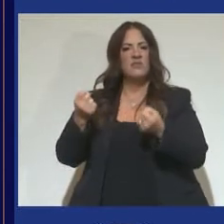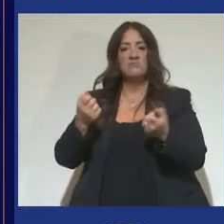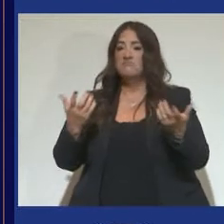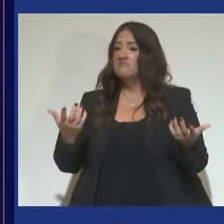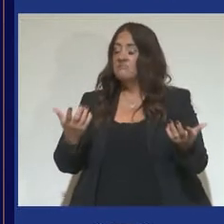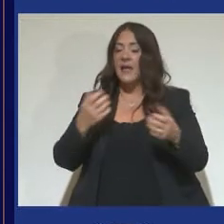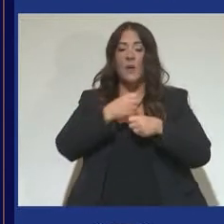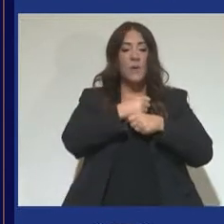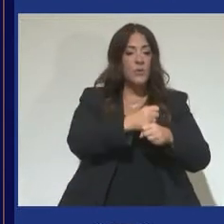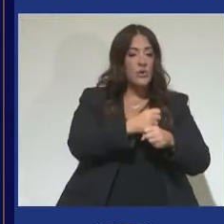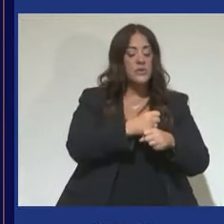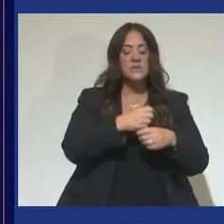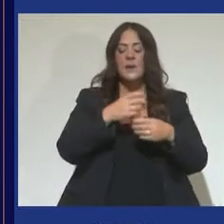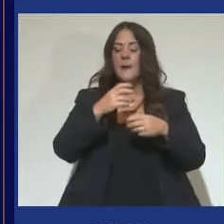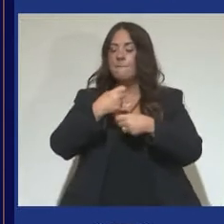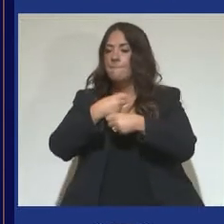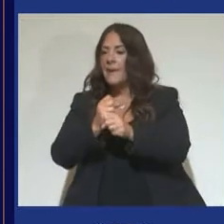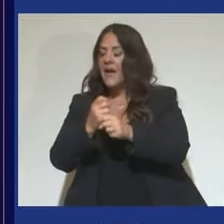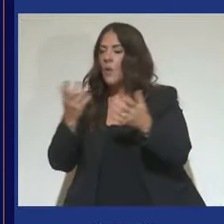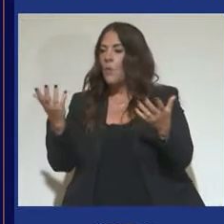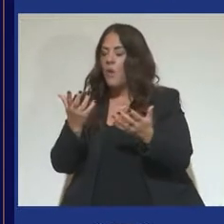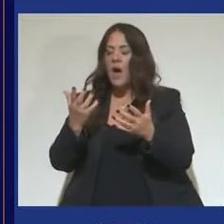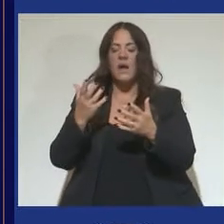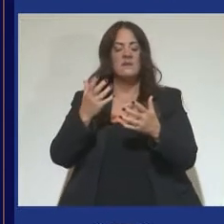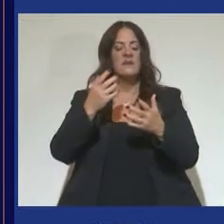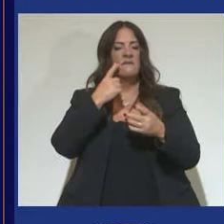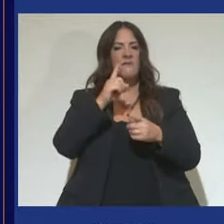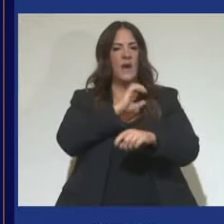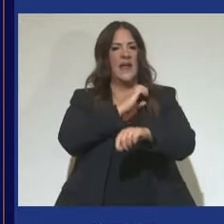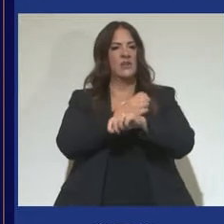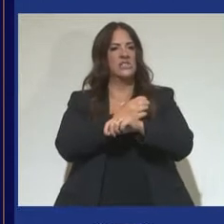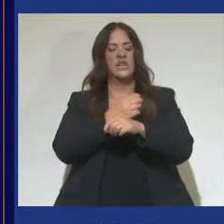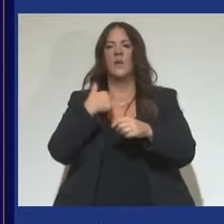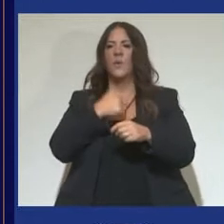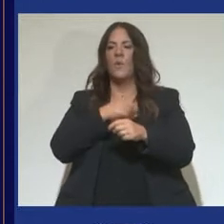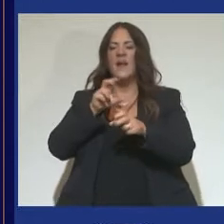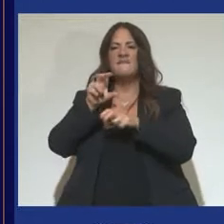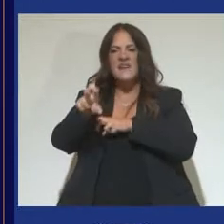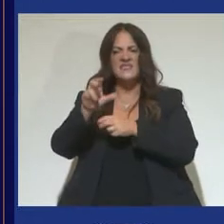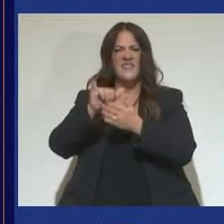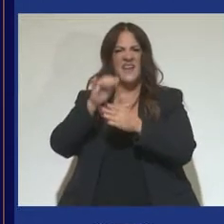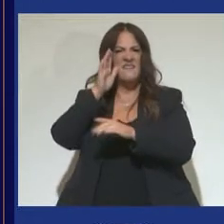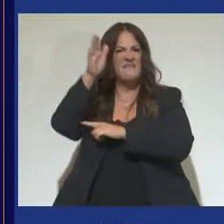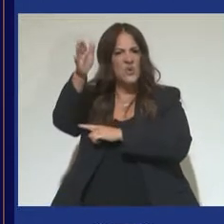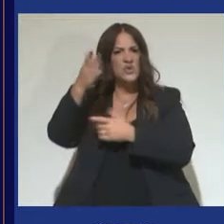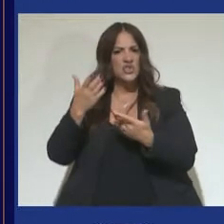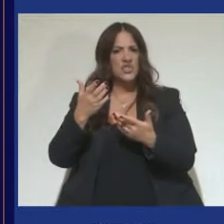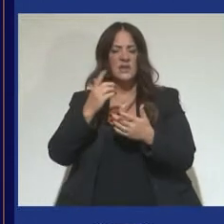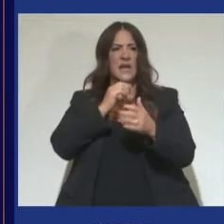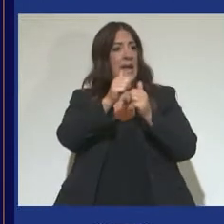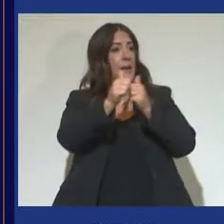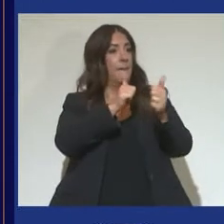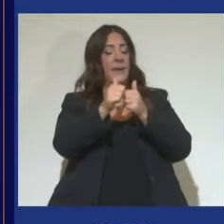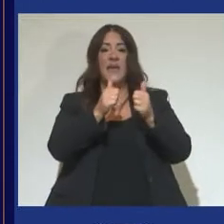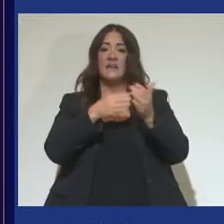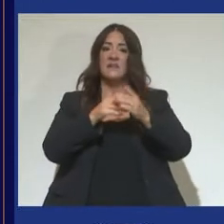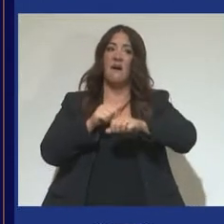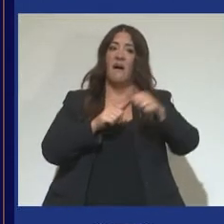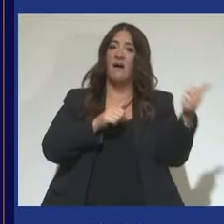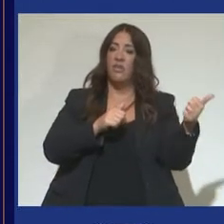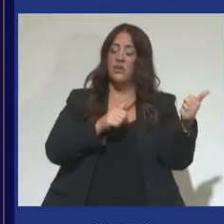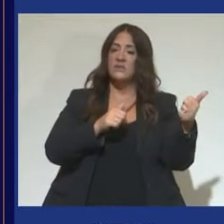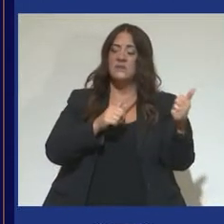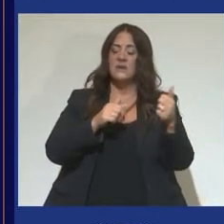cambiar que cambiar el paradigma invirtiendo en el futuro y asegurándonos de que seamos dominantes no solamente a nivel nacional